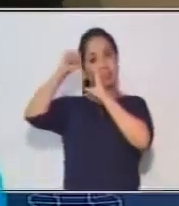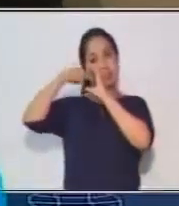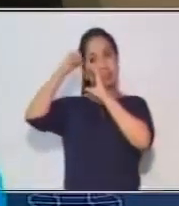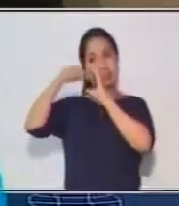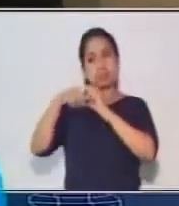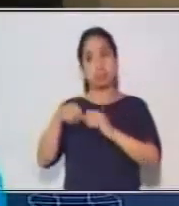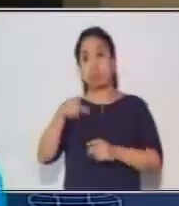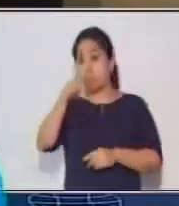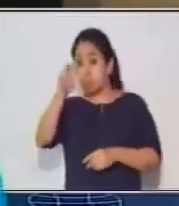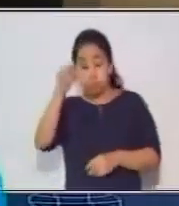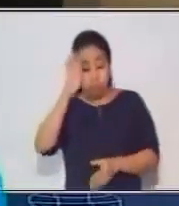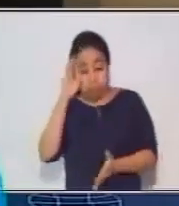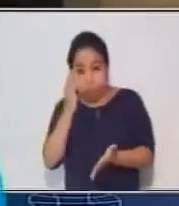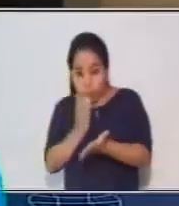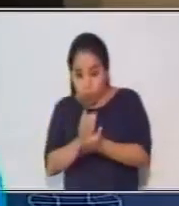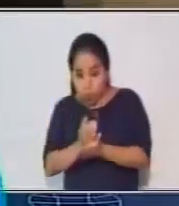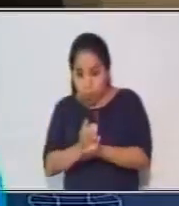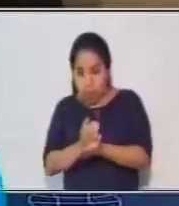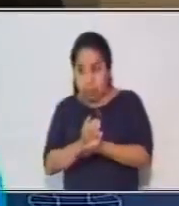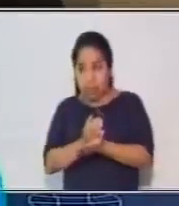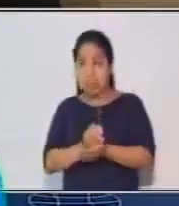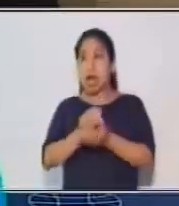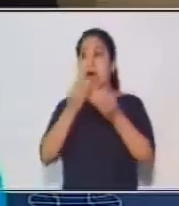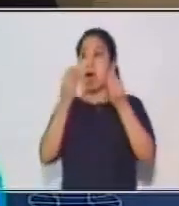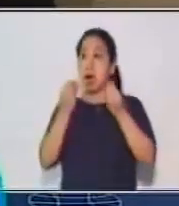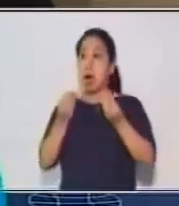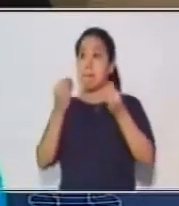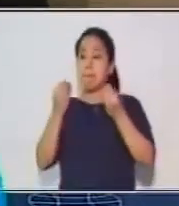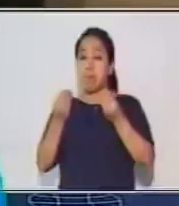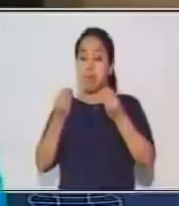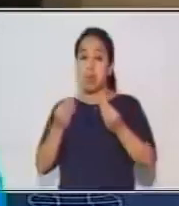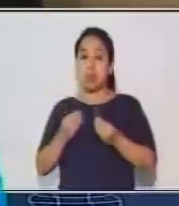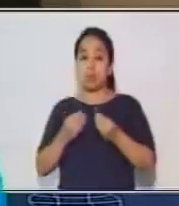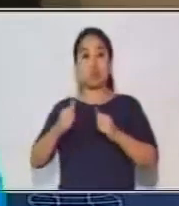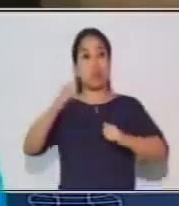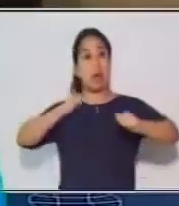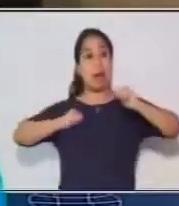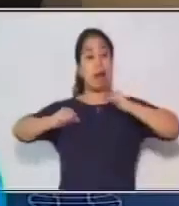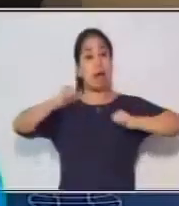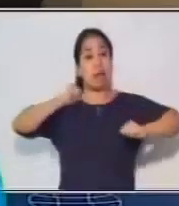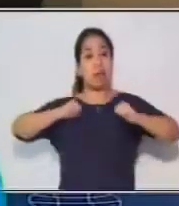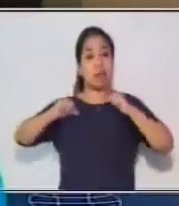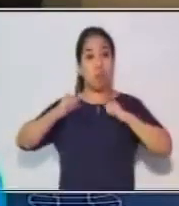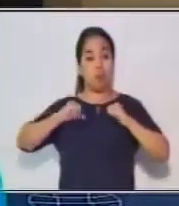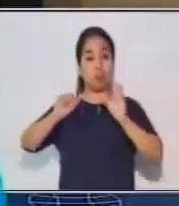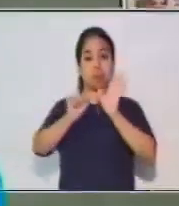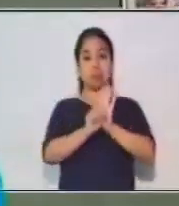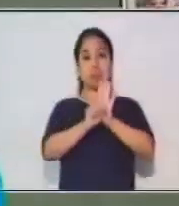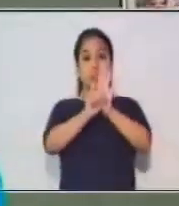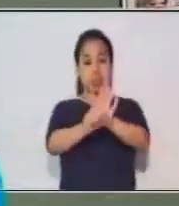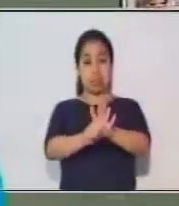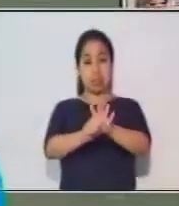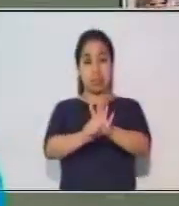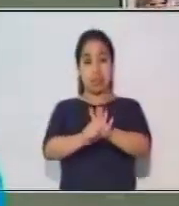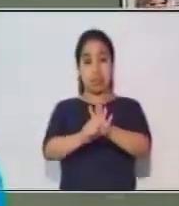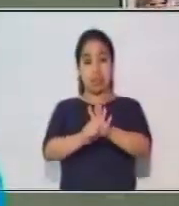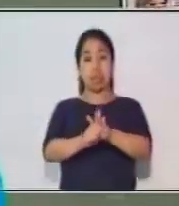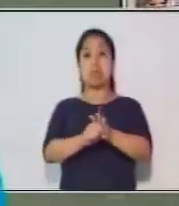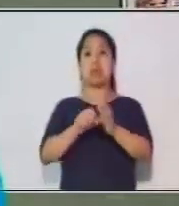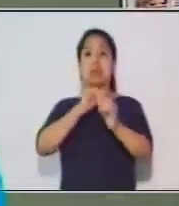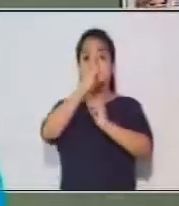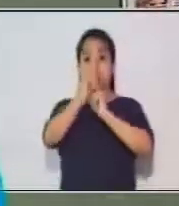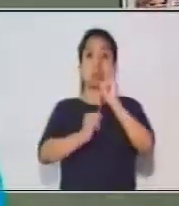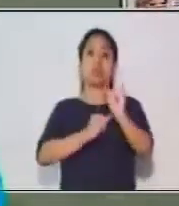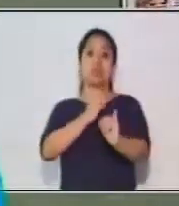Aunque no lo creas, hay muchos actores y actrices que nos representan también a nivel